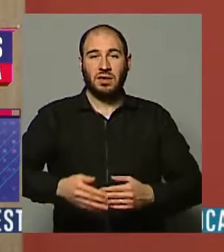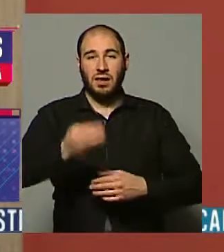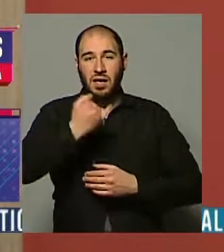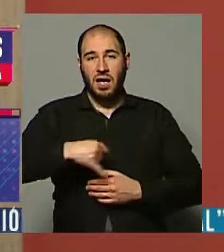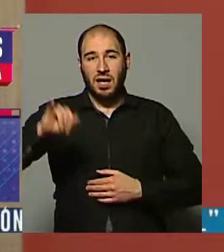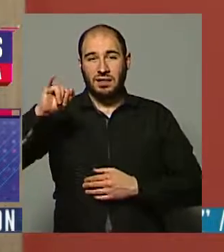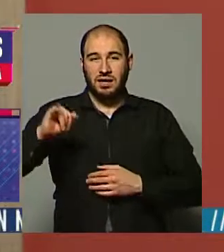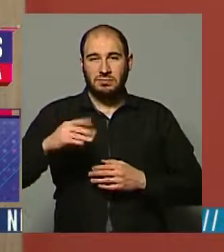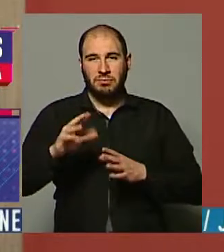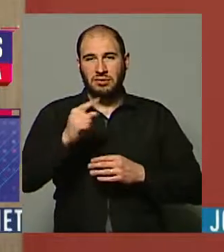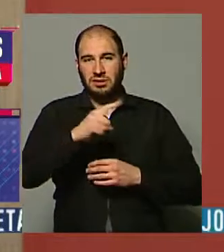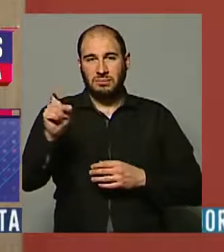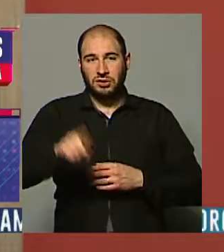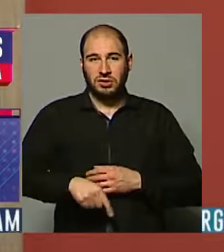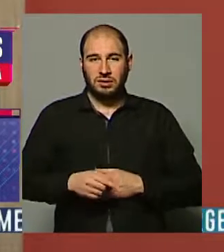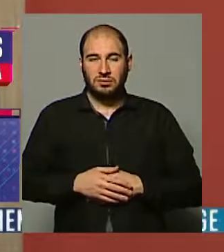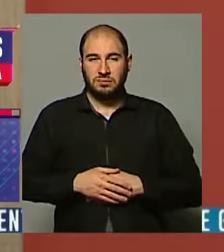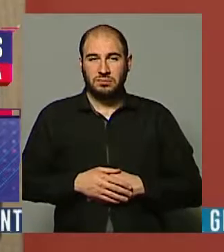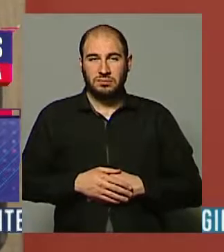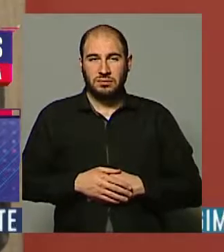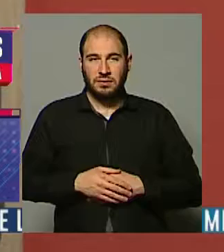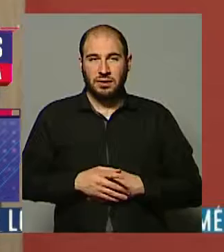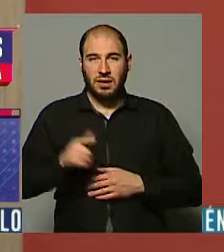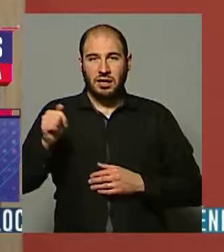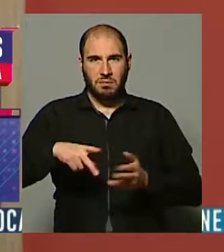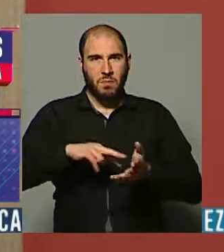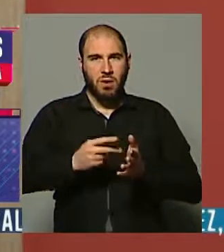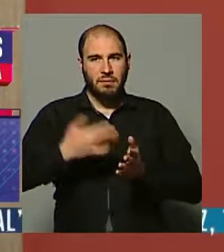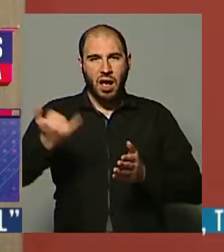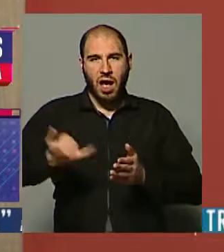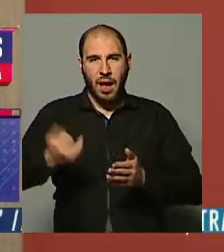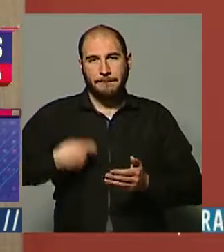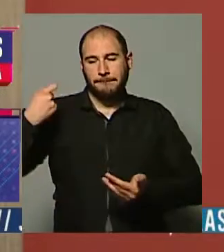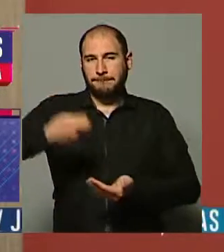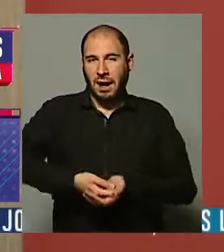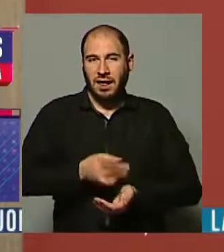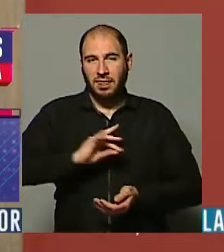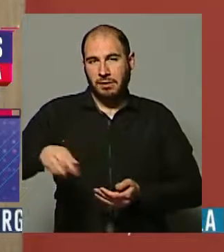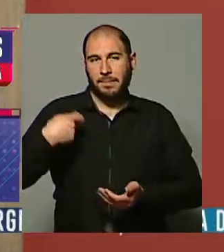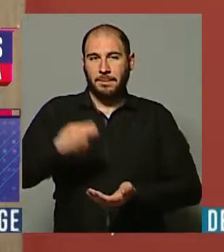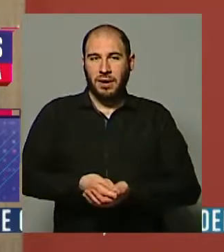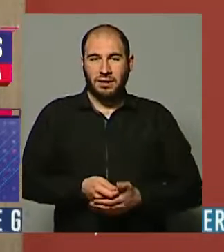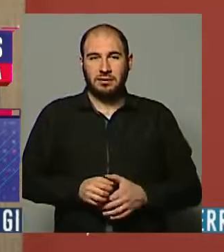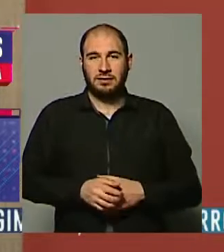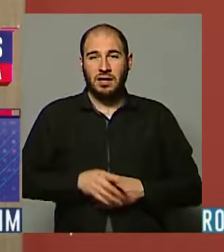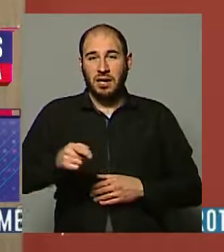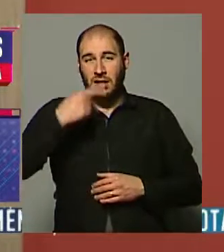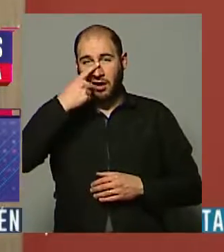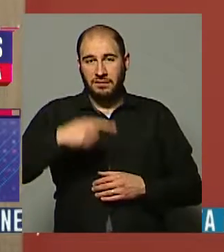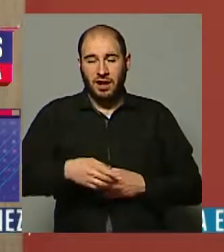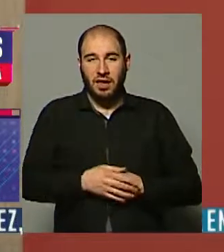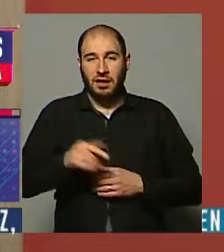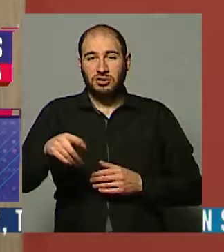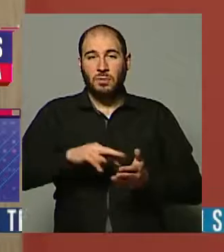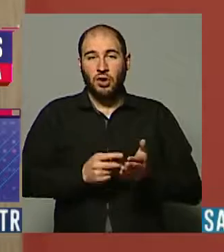de interés que están más cerca del 100%, evidentemente tiene muchos problemas para hacer frente a los compromisos de deuda y esto es lo que termina generando